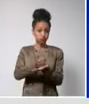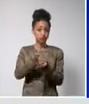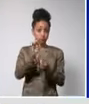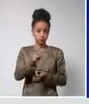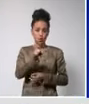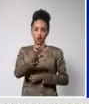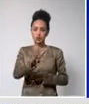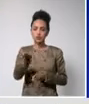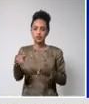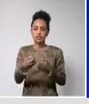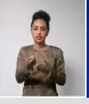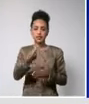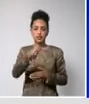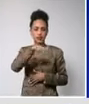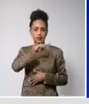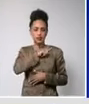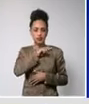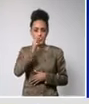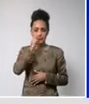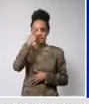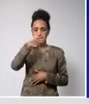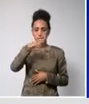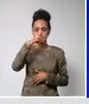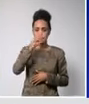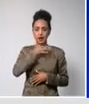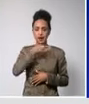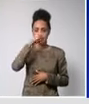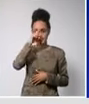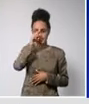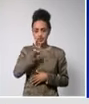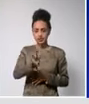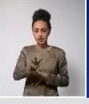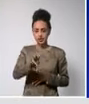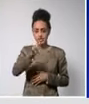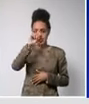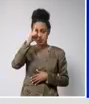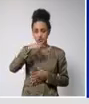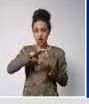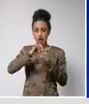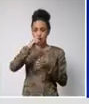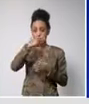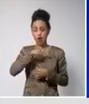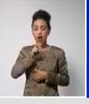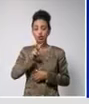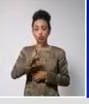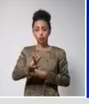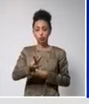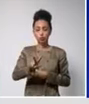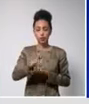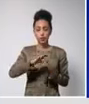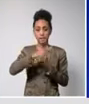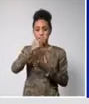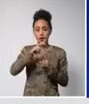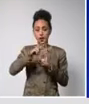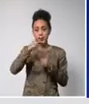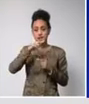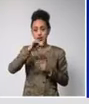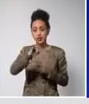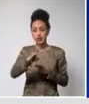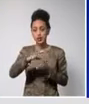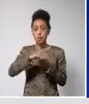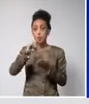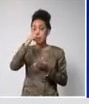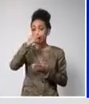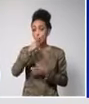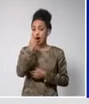ayer, Banes con 3, Sagua de Tánamo 2 y Cueto, Mayarí y Moa diagnostican un